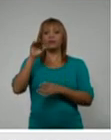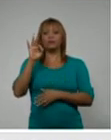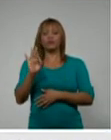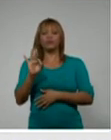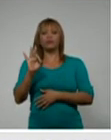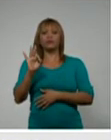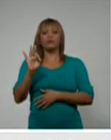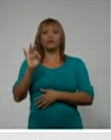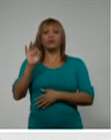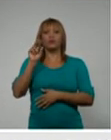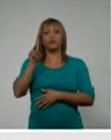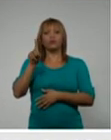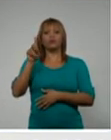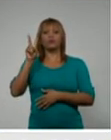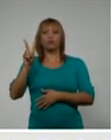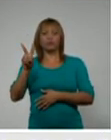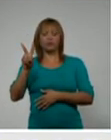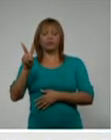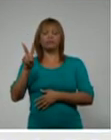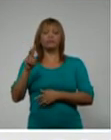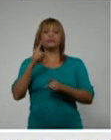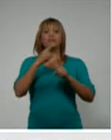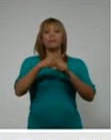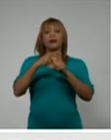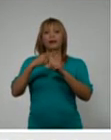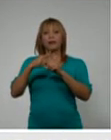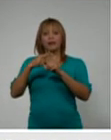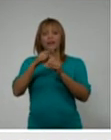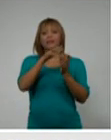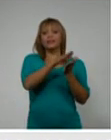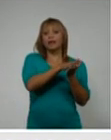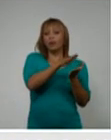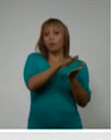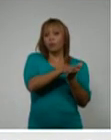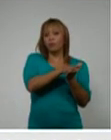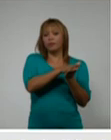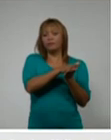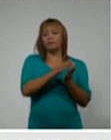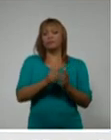5.812, y ya se acumulan